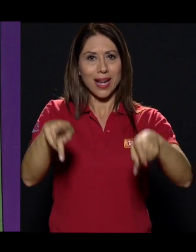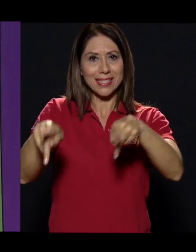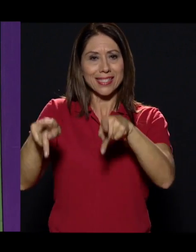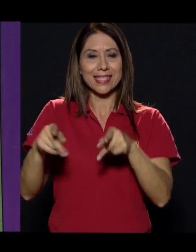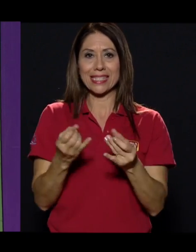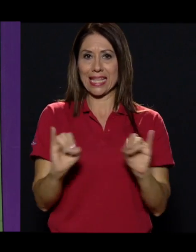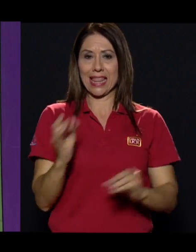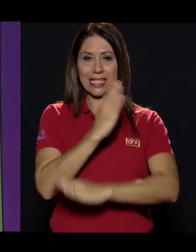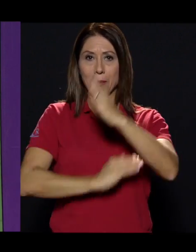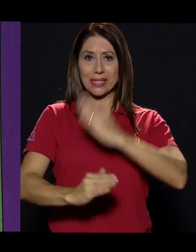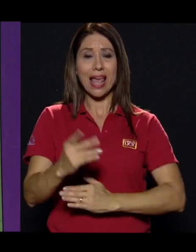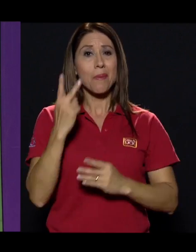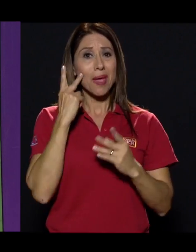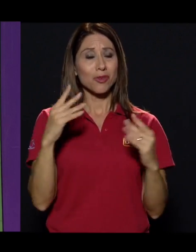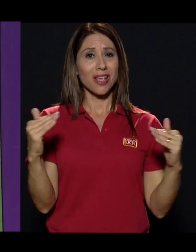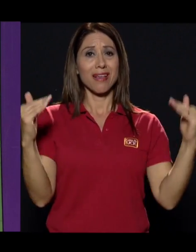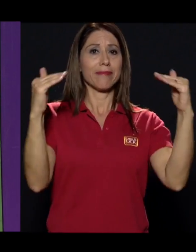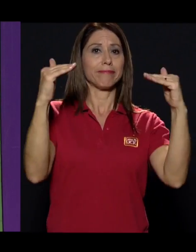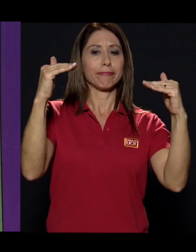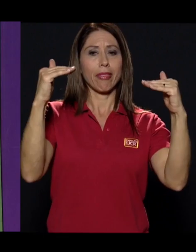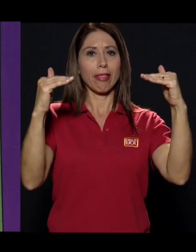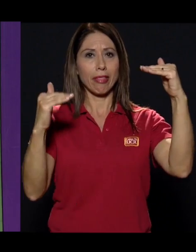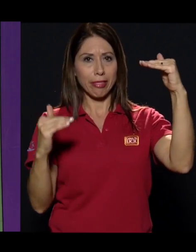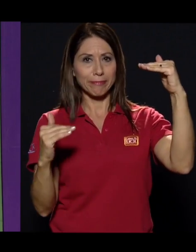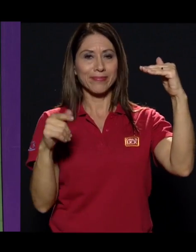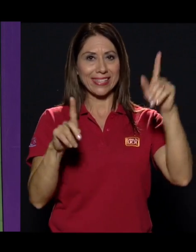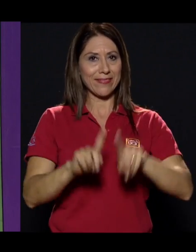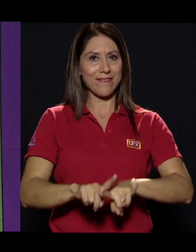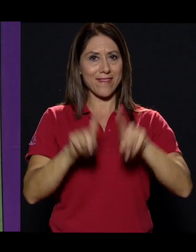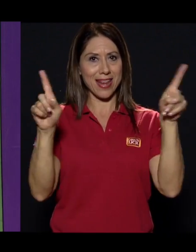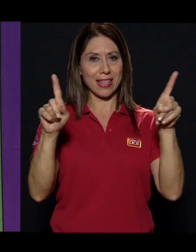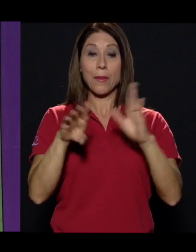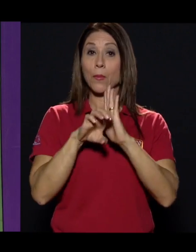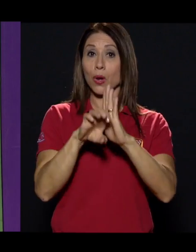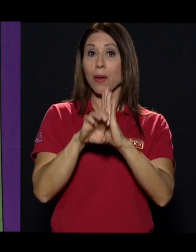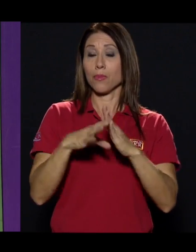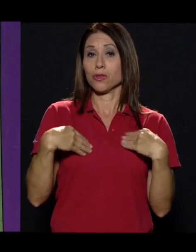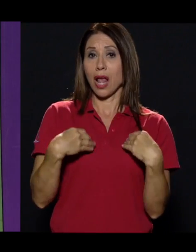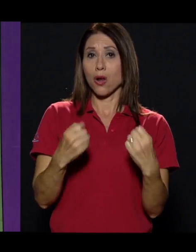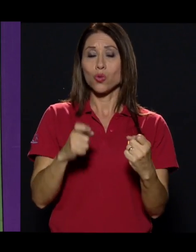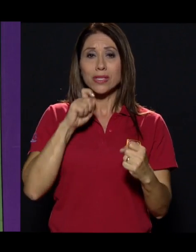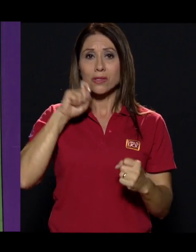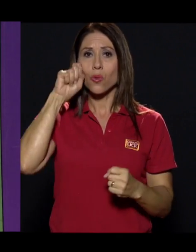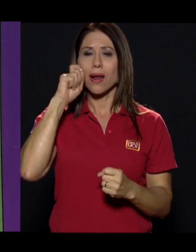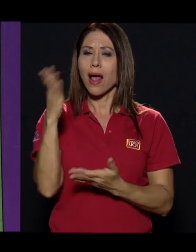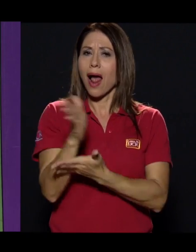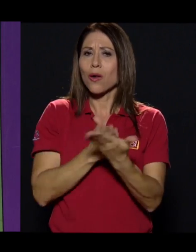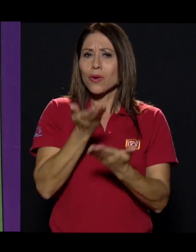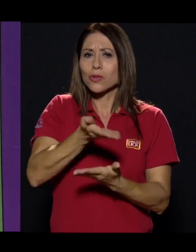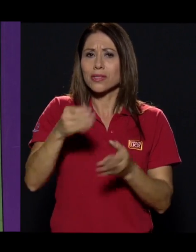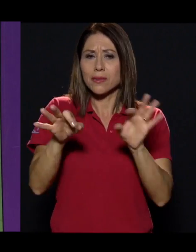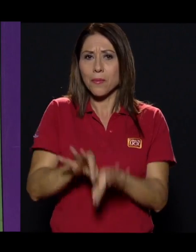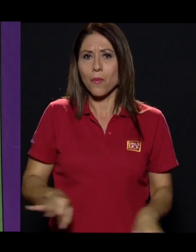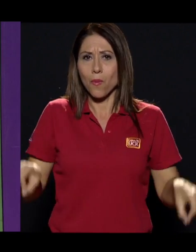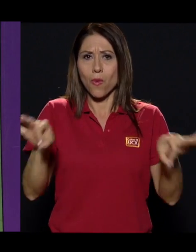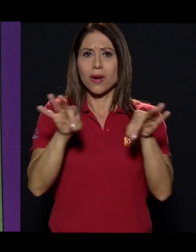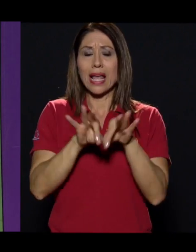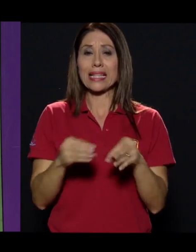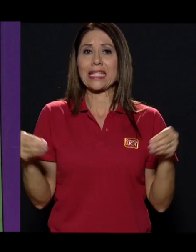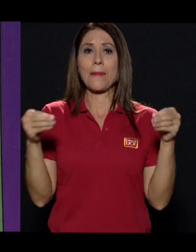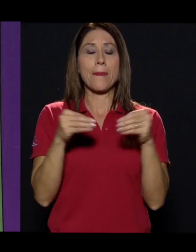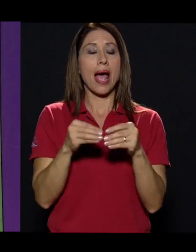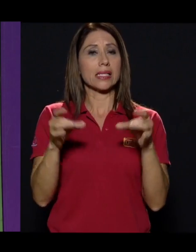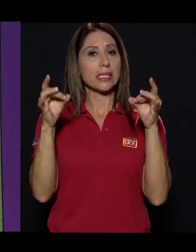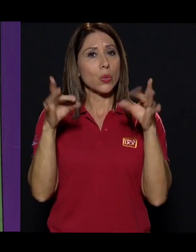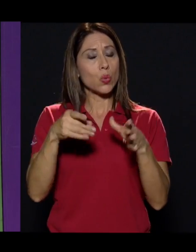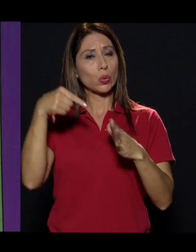discapacidad, esa desigualdad es muy marcada todavía, ¿verdad? En el caso de la salud sexual hay varios puntos importantes que mencionar